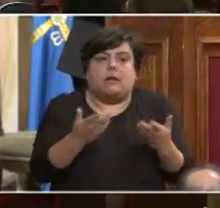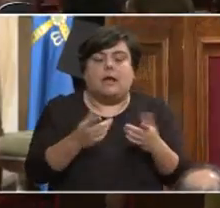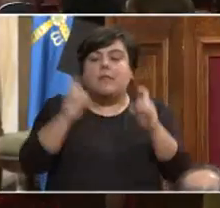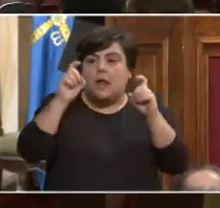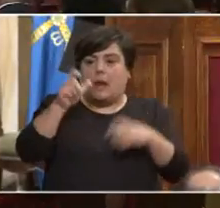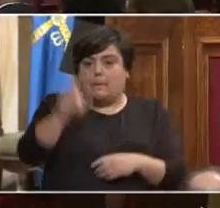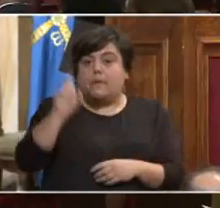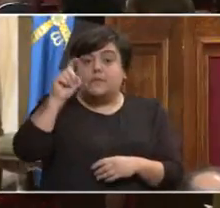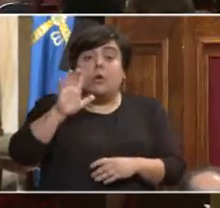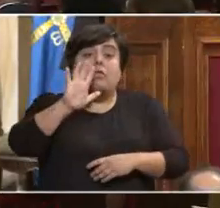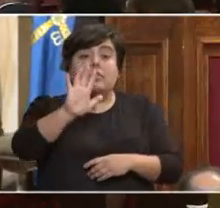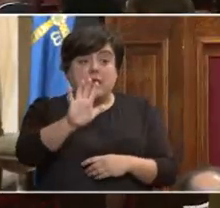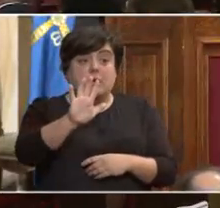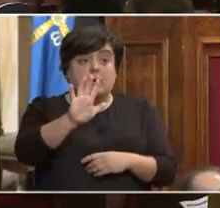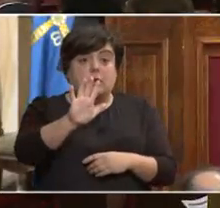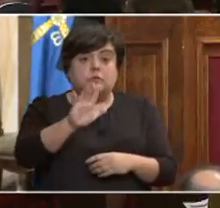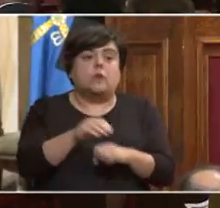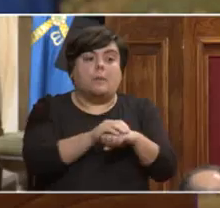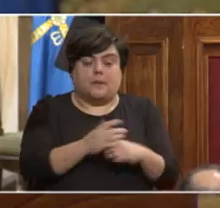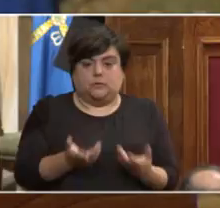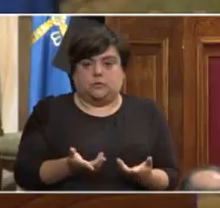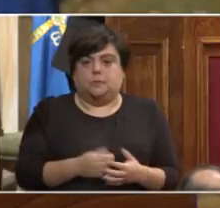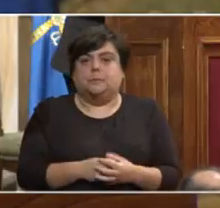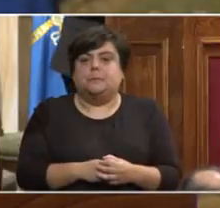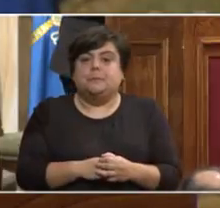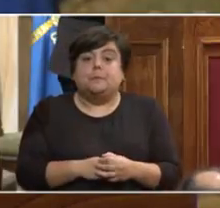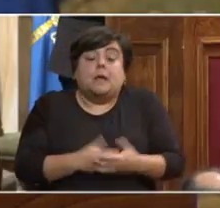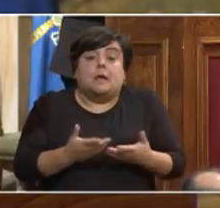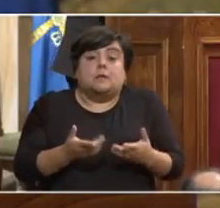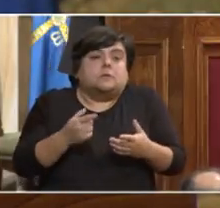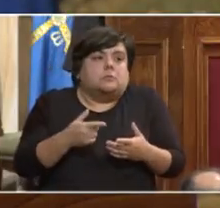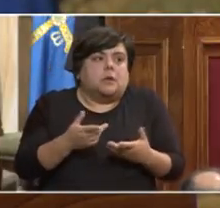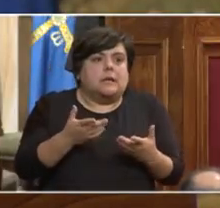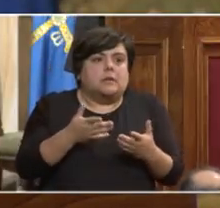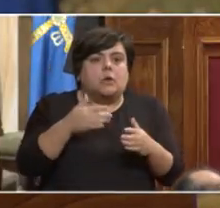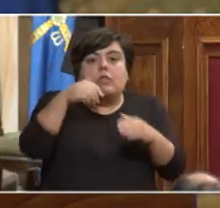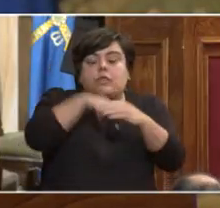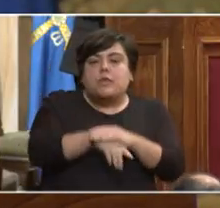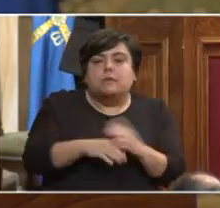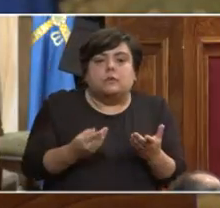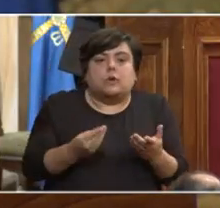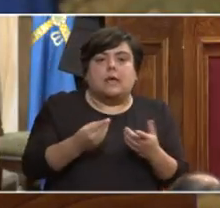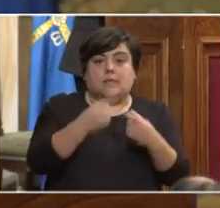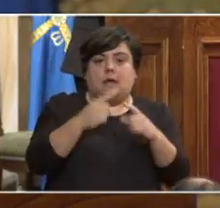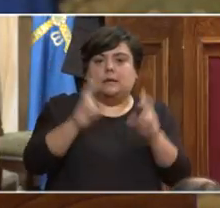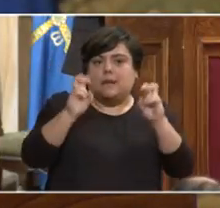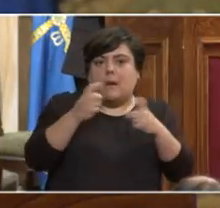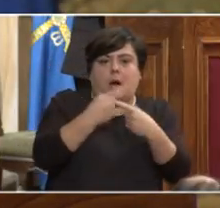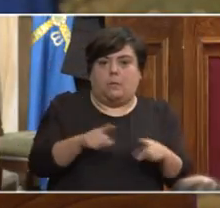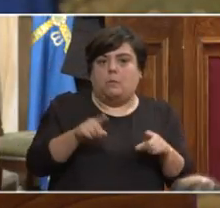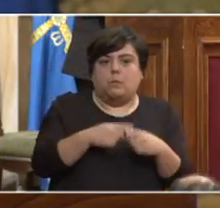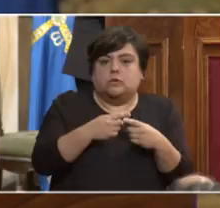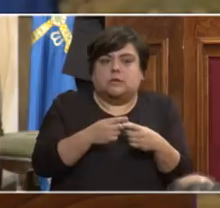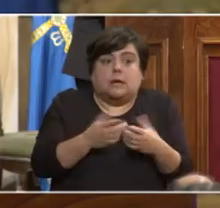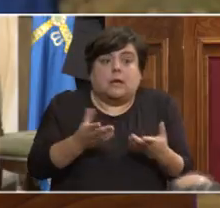Mastropiero, 5 son la mitad. Tantas intenciones subyacen del hecho musical mismo que son inabarcables en el